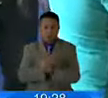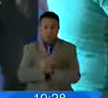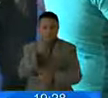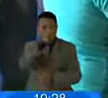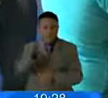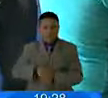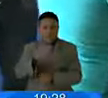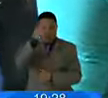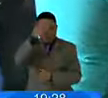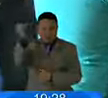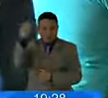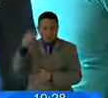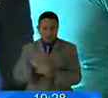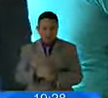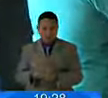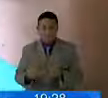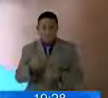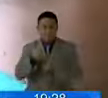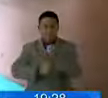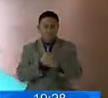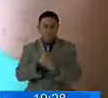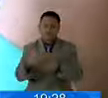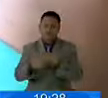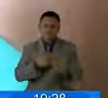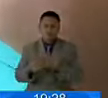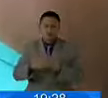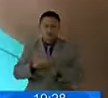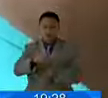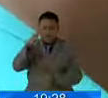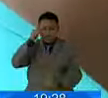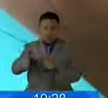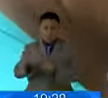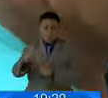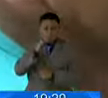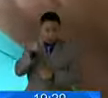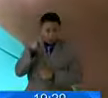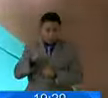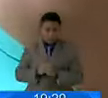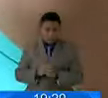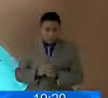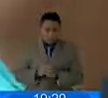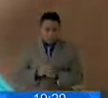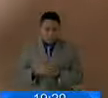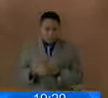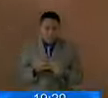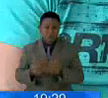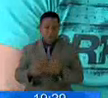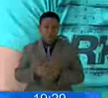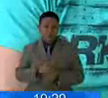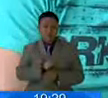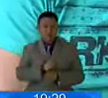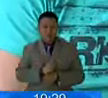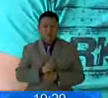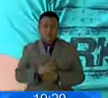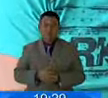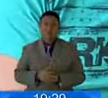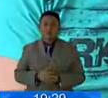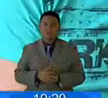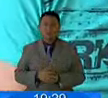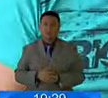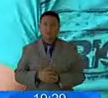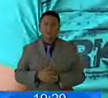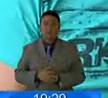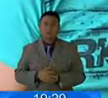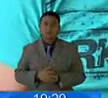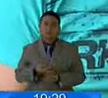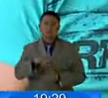hijo y madre. En este caso, los años no borraron esos recuerdos de infancia, a pesar de lo doloroso que fueron. Hay veces que mis familiares me